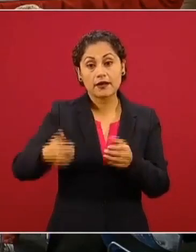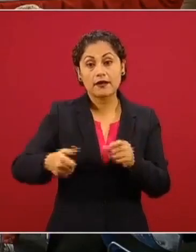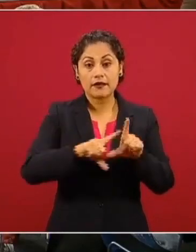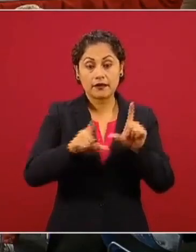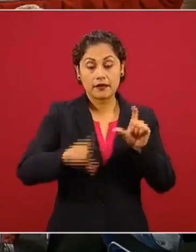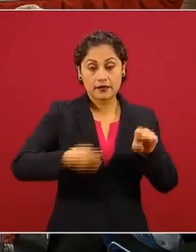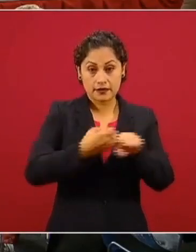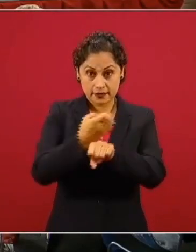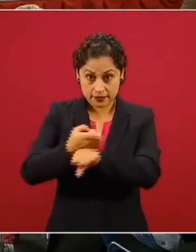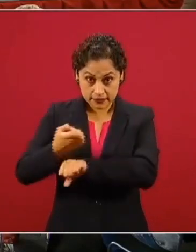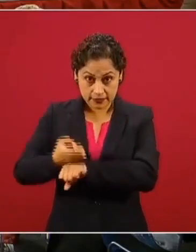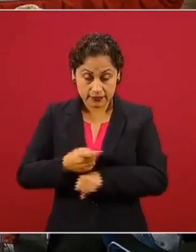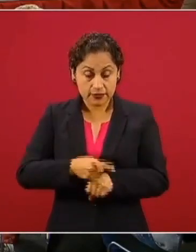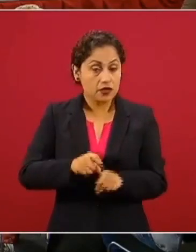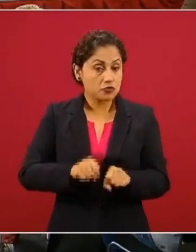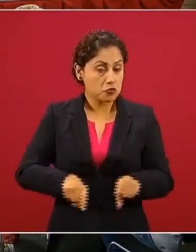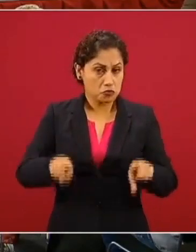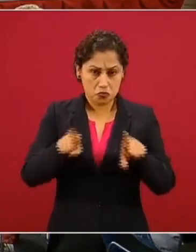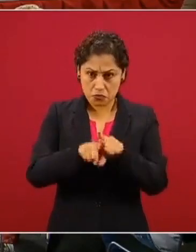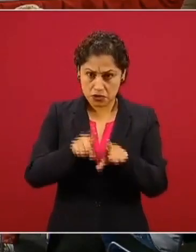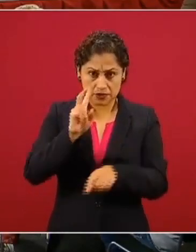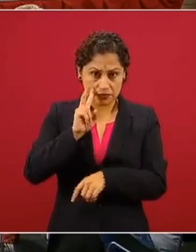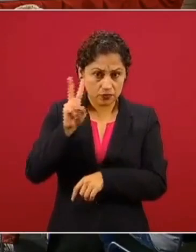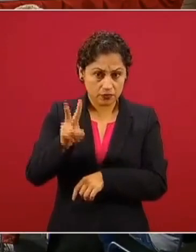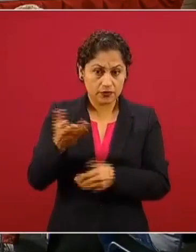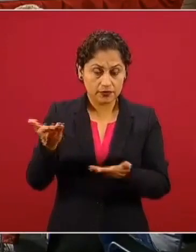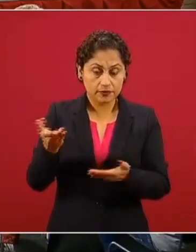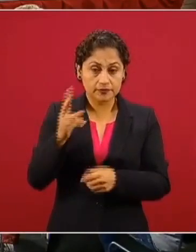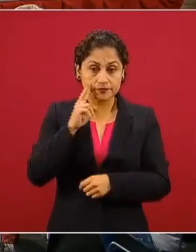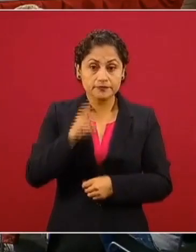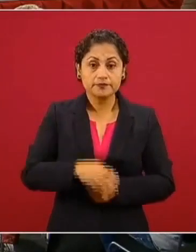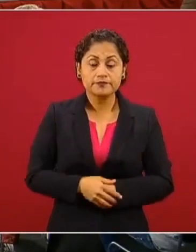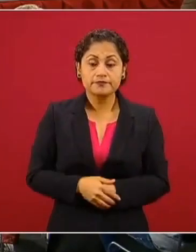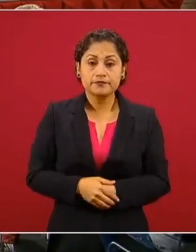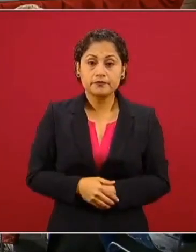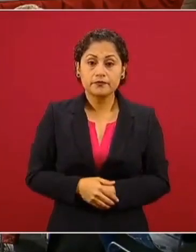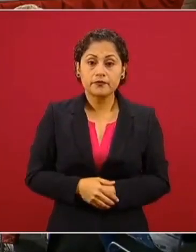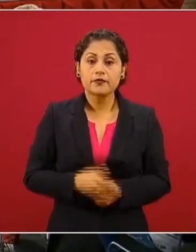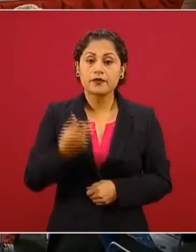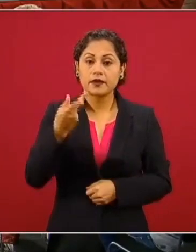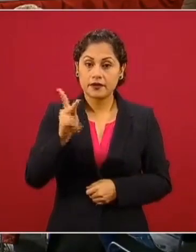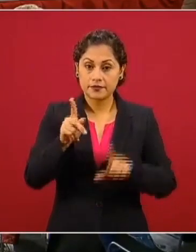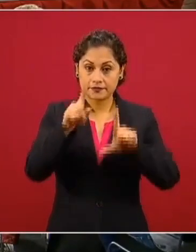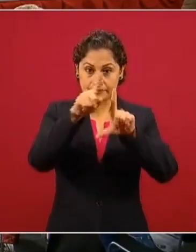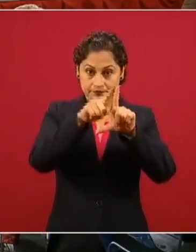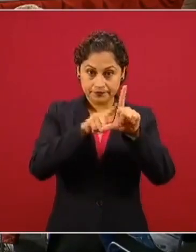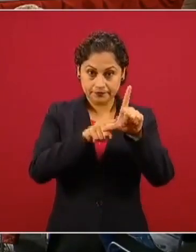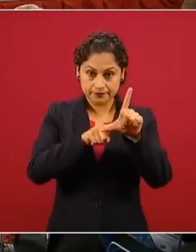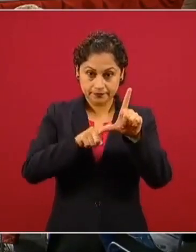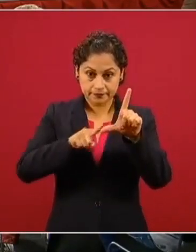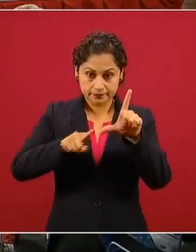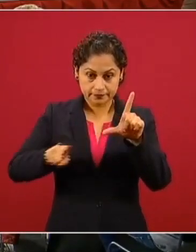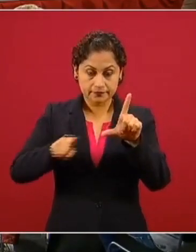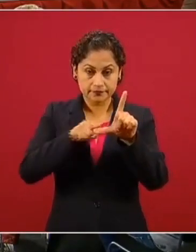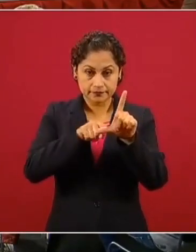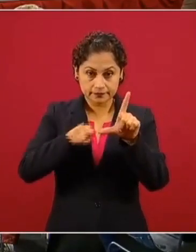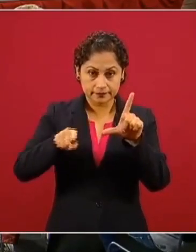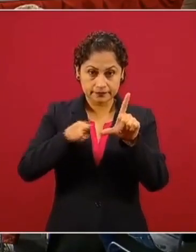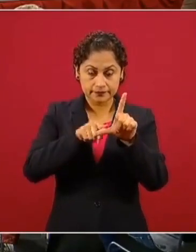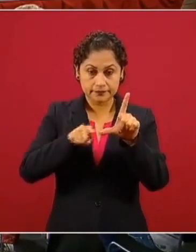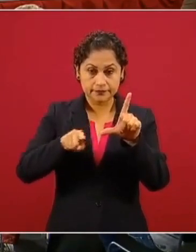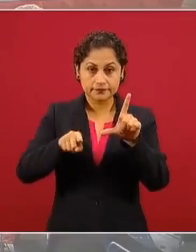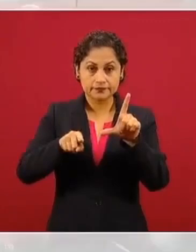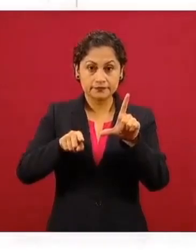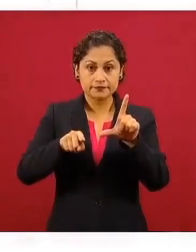federativas, se interpreta de la misma manera la curva, solo tomen en cuenta que el eje vertical, el que muestra el número de casos, tiene desde